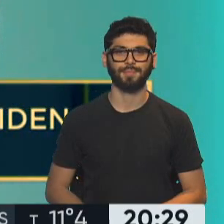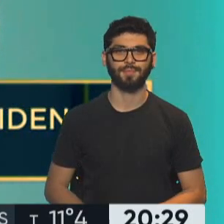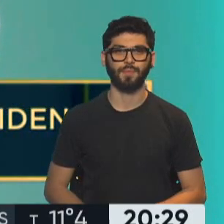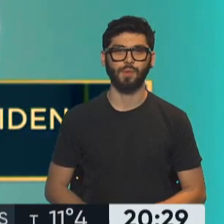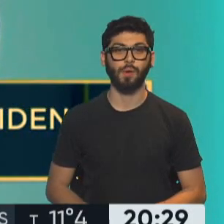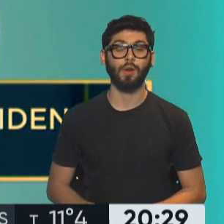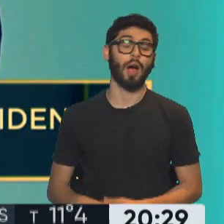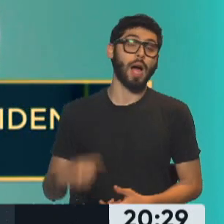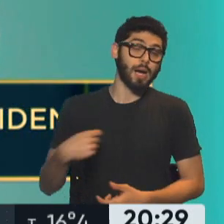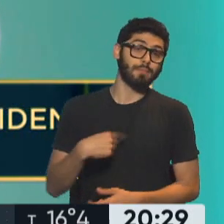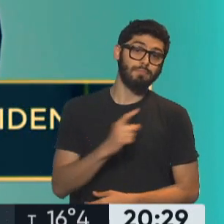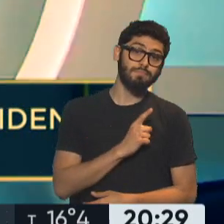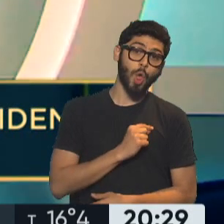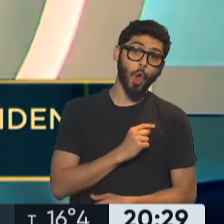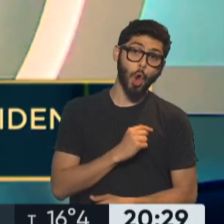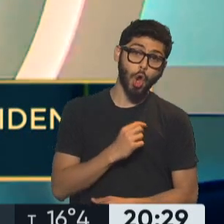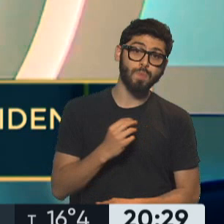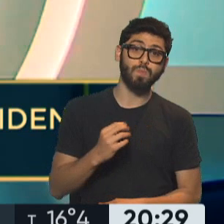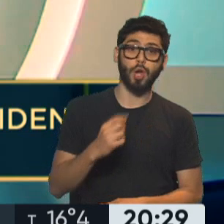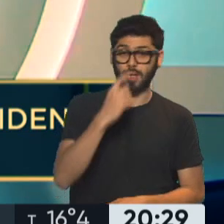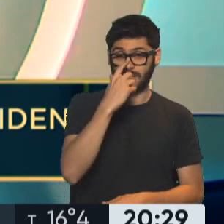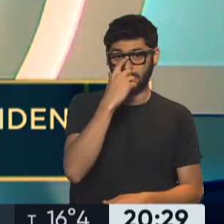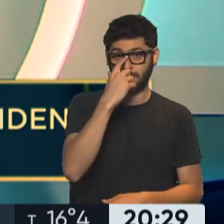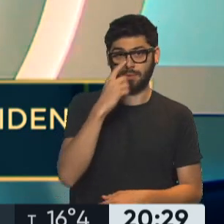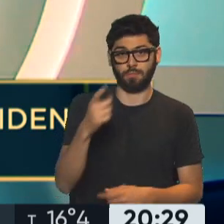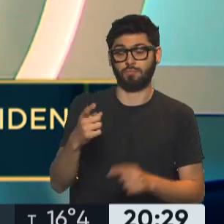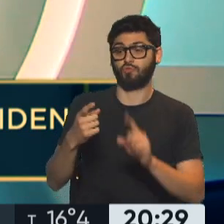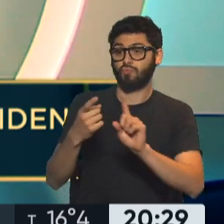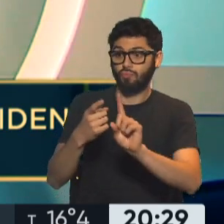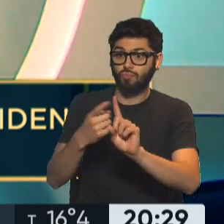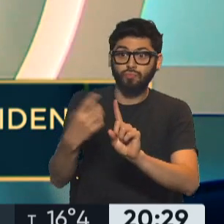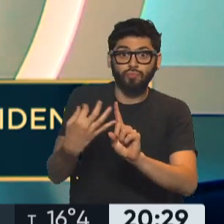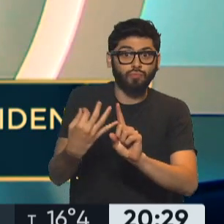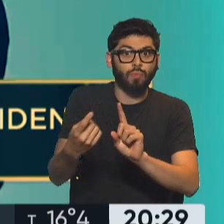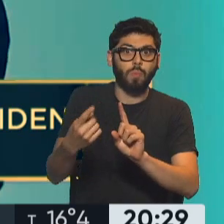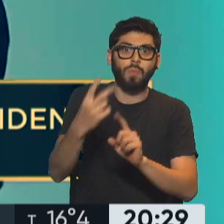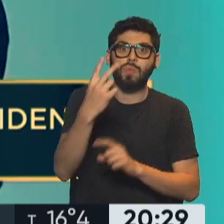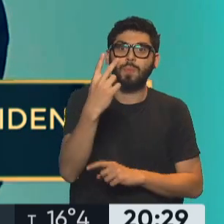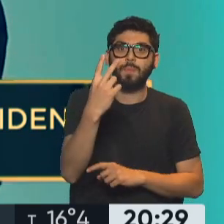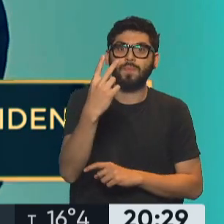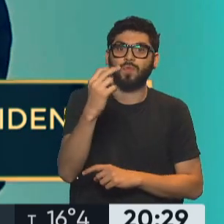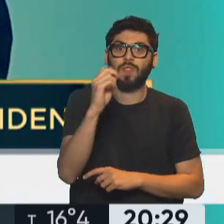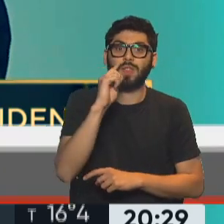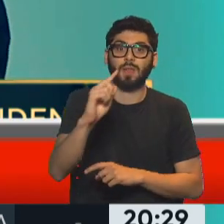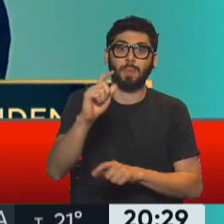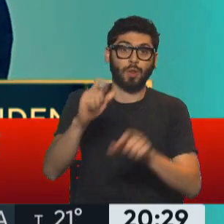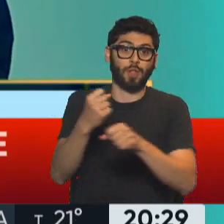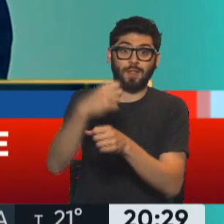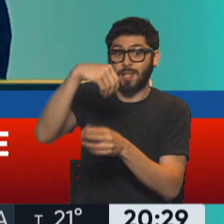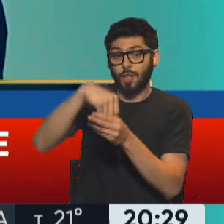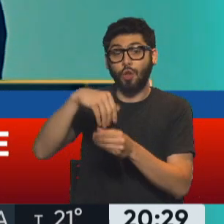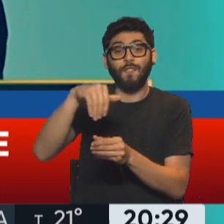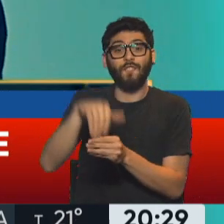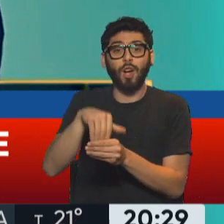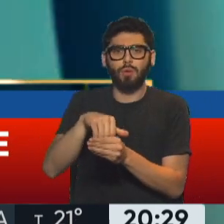Nación me dolió porque se había armado algo muy bueno con las 20.000 personas que integran el banco.